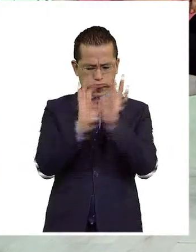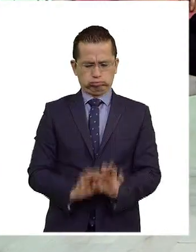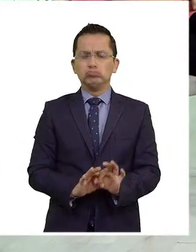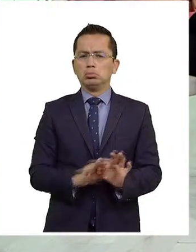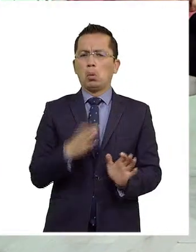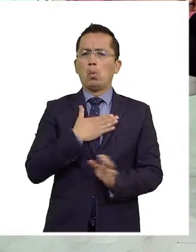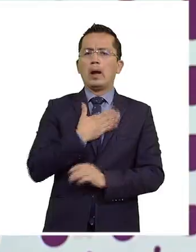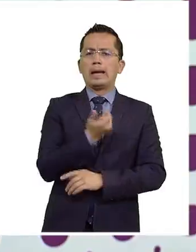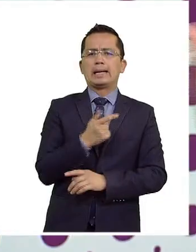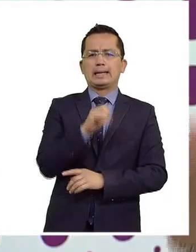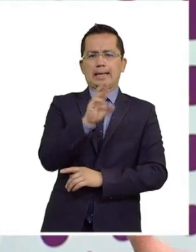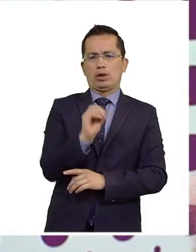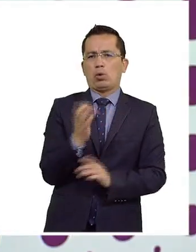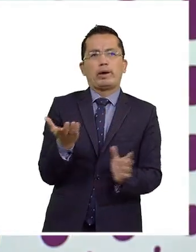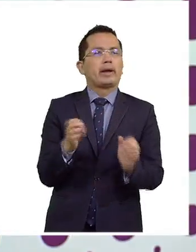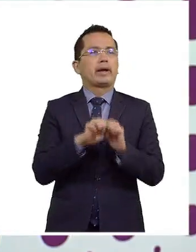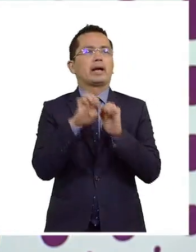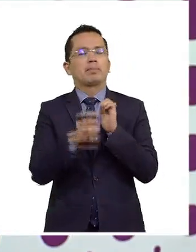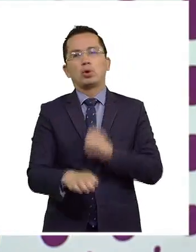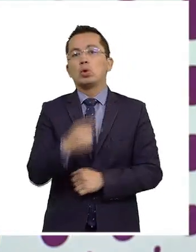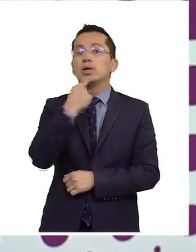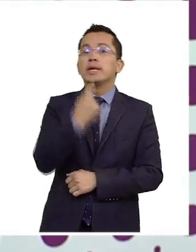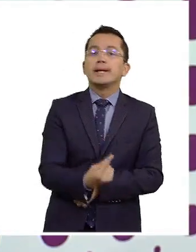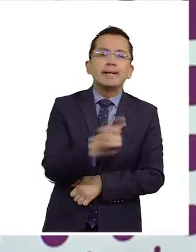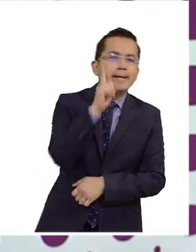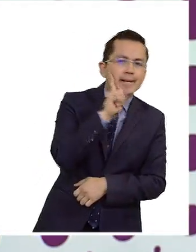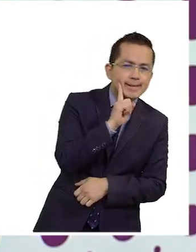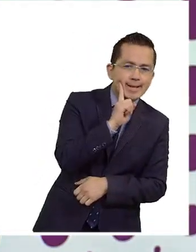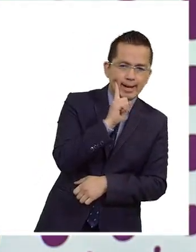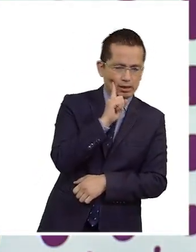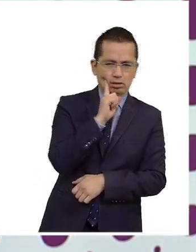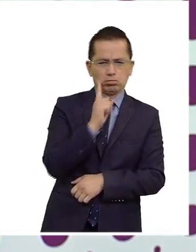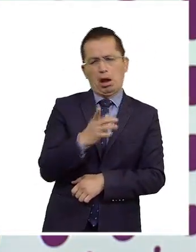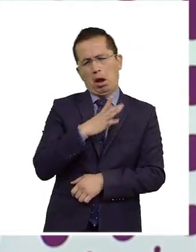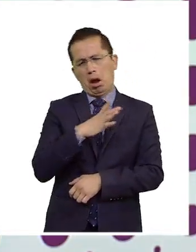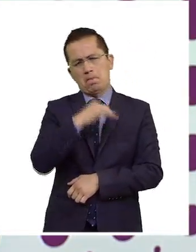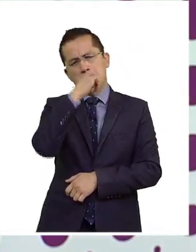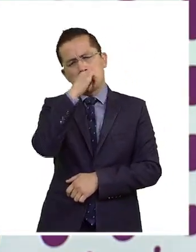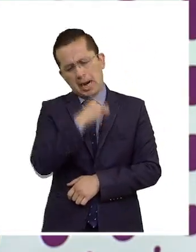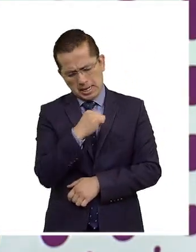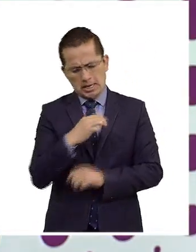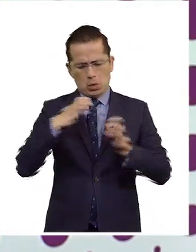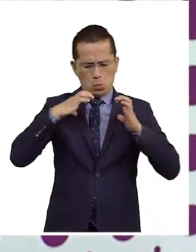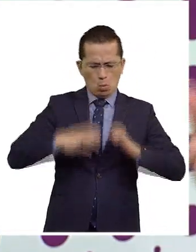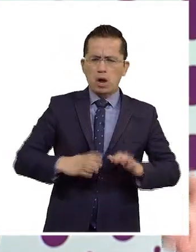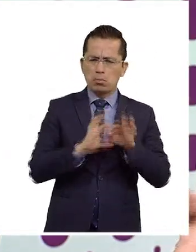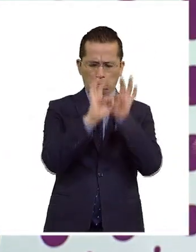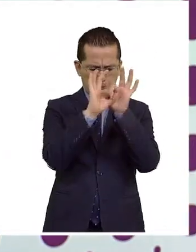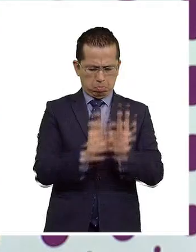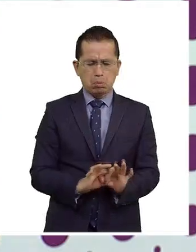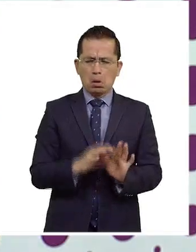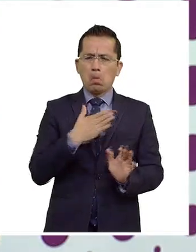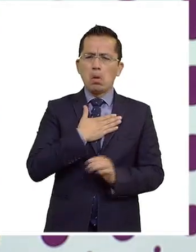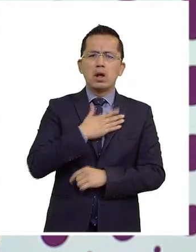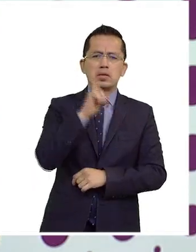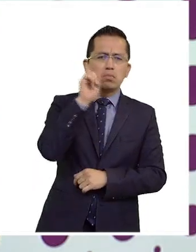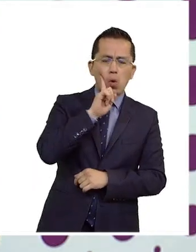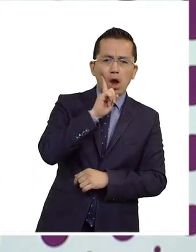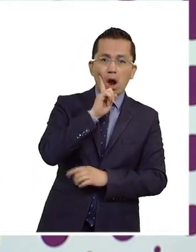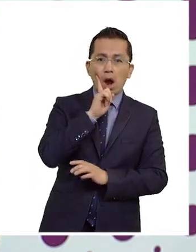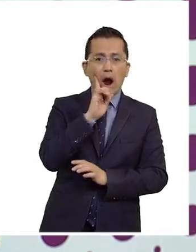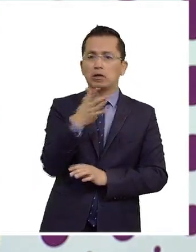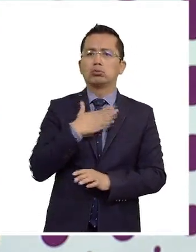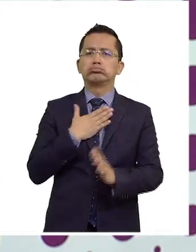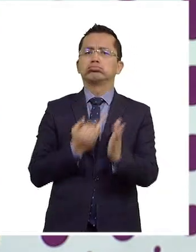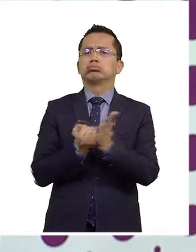una niña cis, como se les llama a las personas que identifican su cuerpo biológico, su sexo biológico con su género, te dice